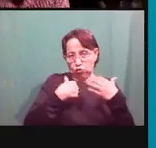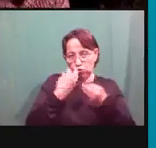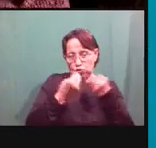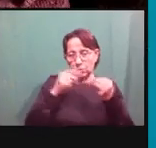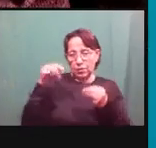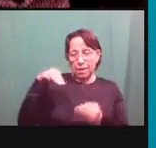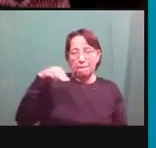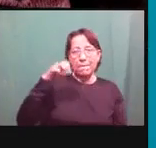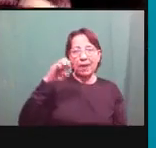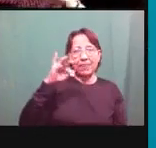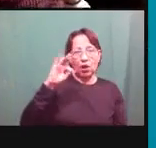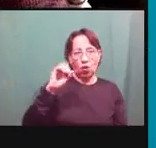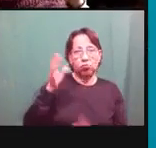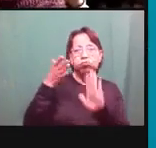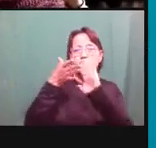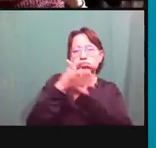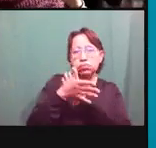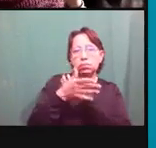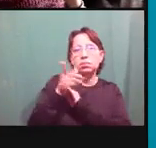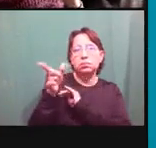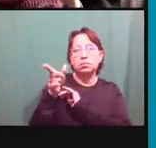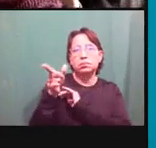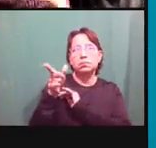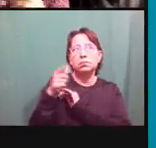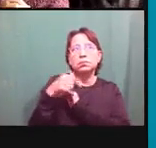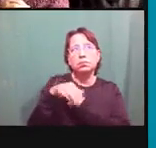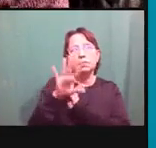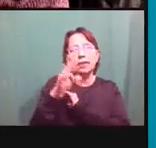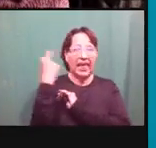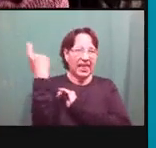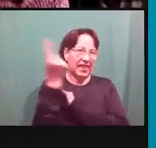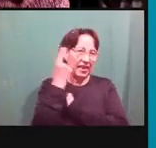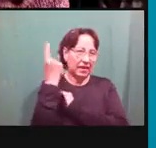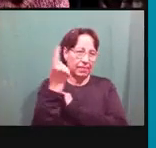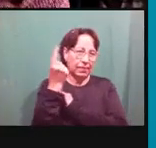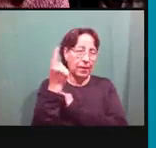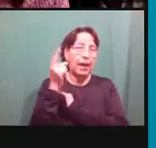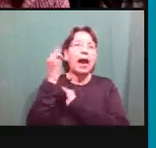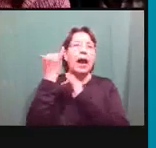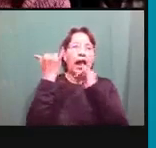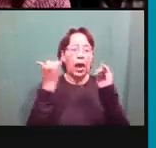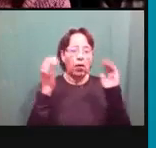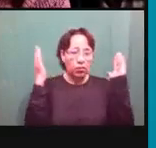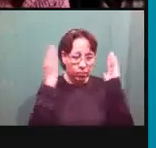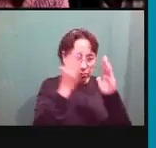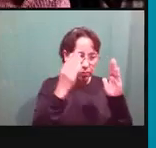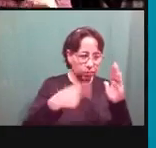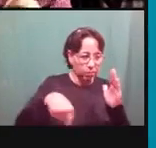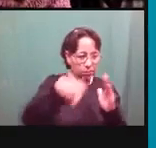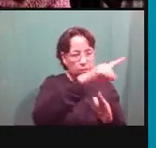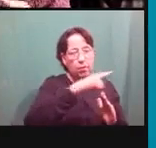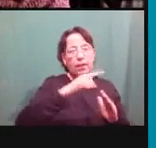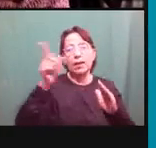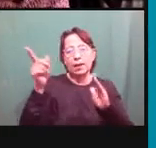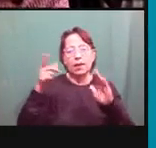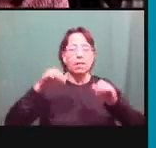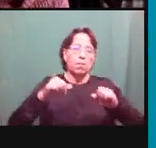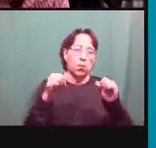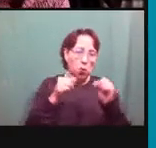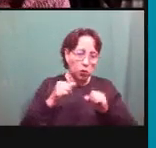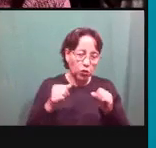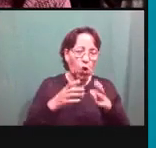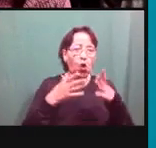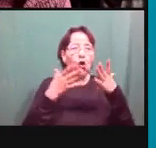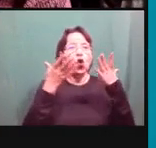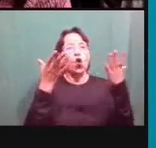empezó hablando desde lo más general hacia lo local, cómo ha sido nuestro recorrido en Bogotá, puntualmente cómo nos